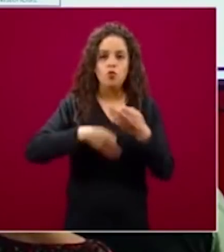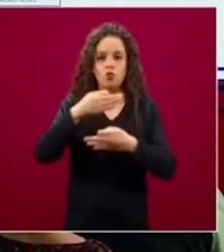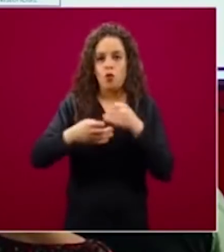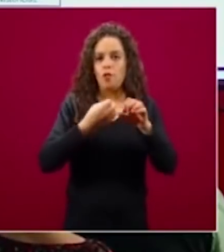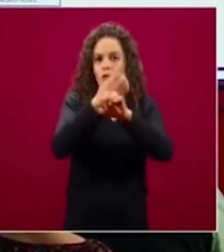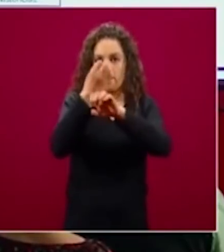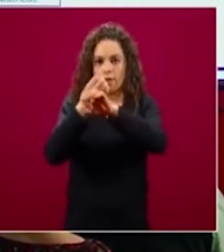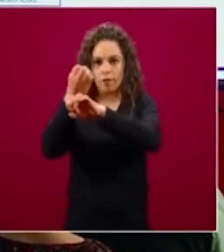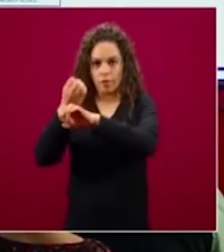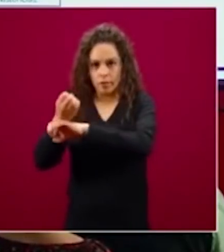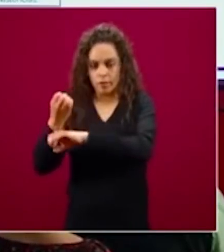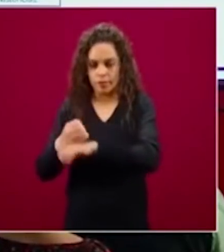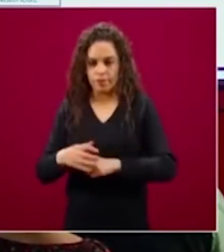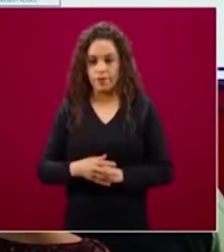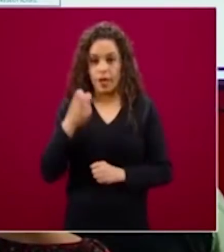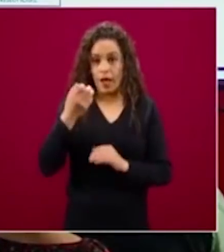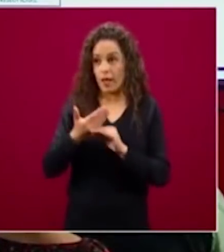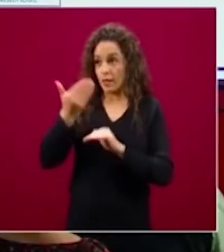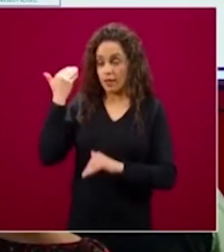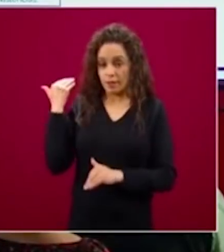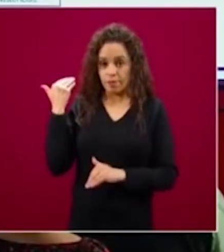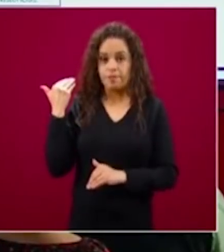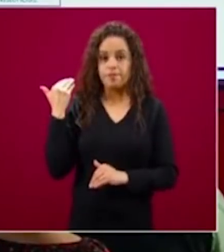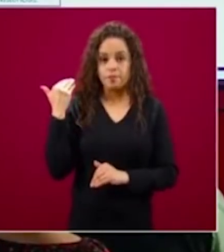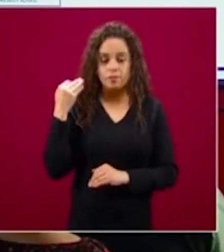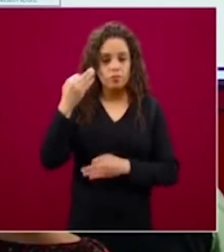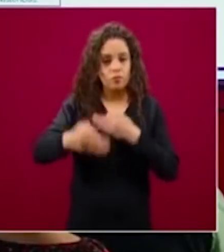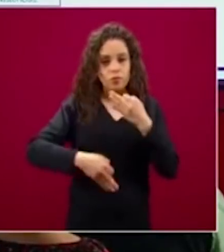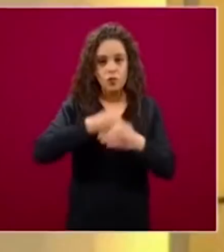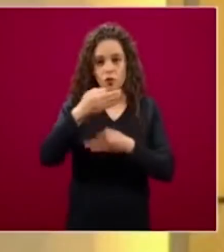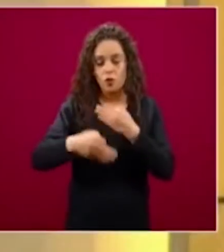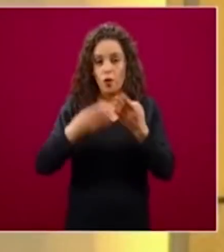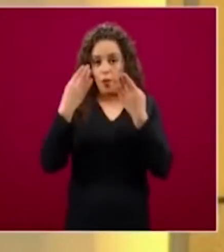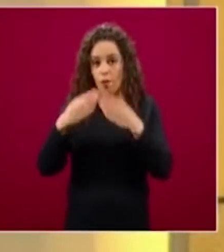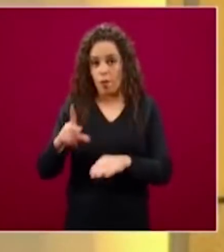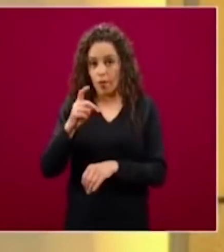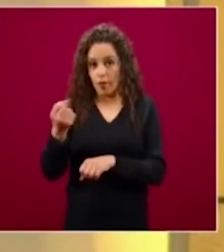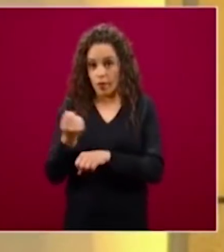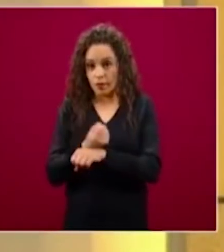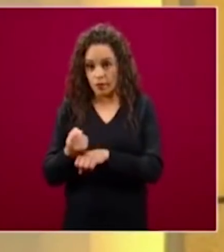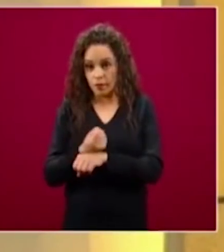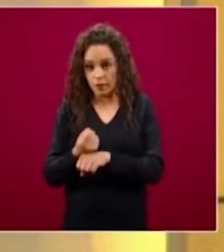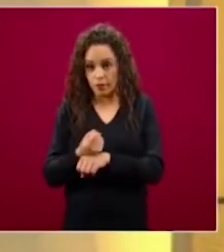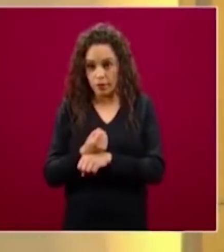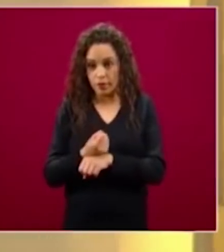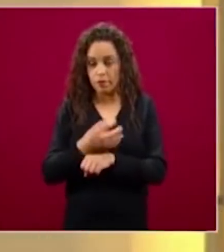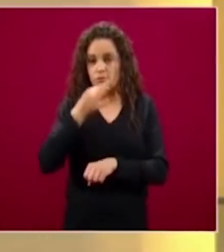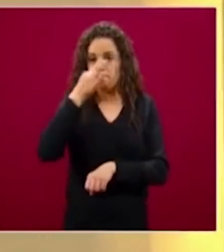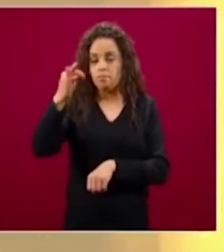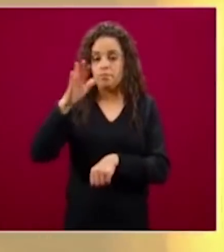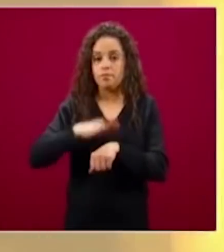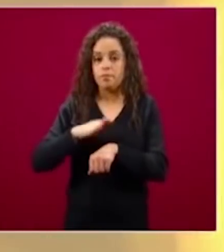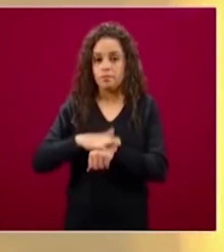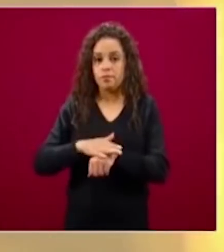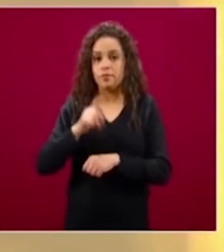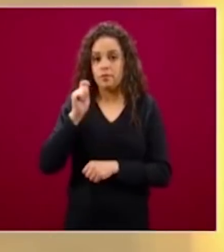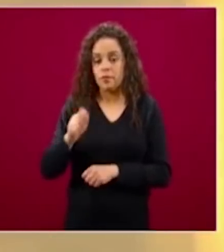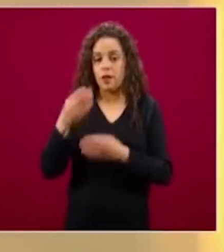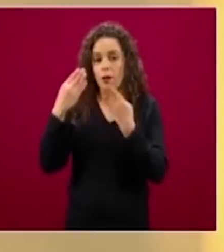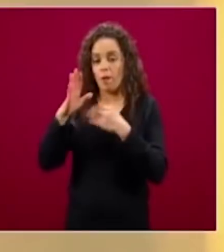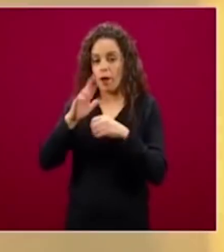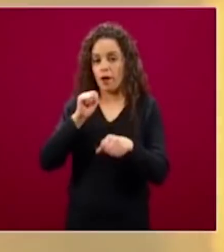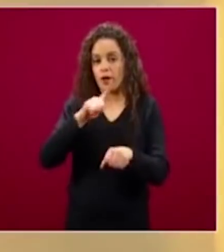las entidades federativas y todos los bancos de sangre del Valle de México reportan al Centro Nacional de la Transfusión Sanguínea